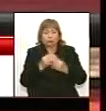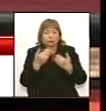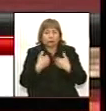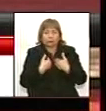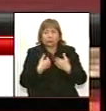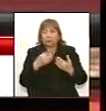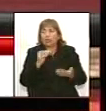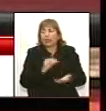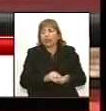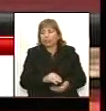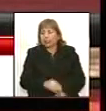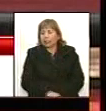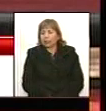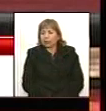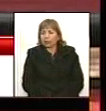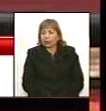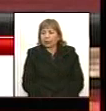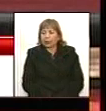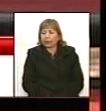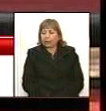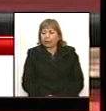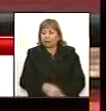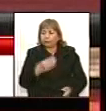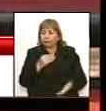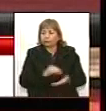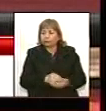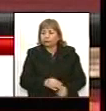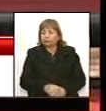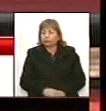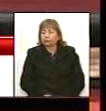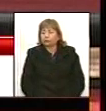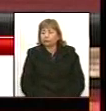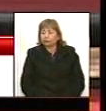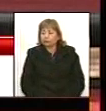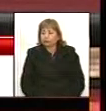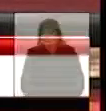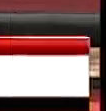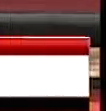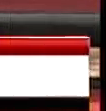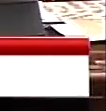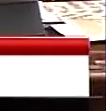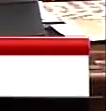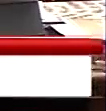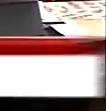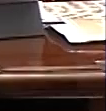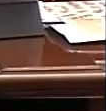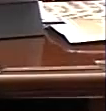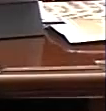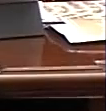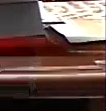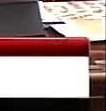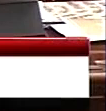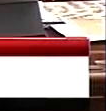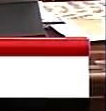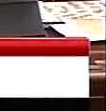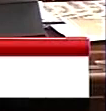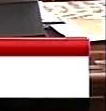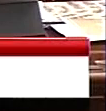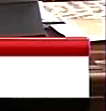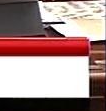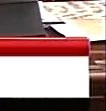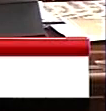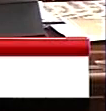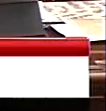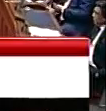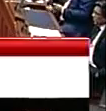tenemos. Presidente, eso de momento seguiremos participando. Gracias. Tiene la palabra la congresista